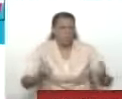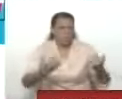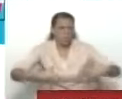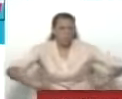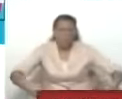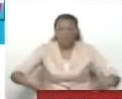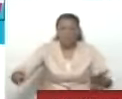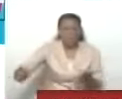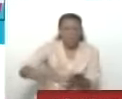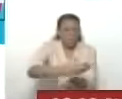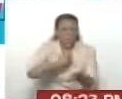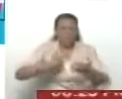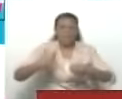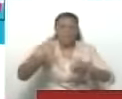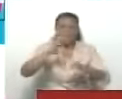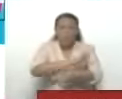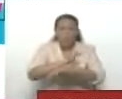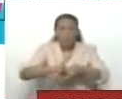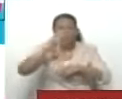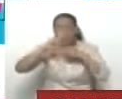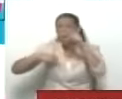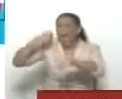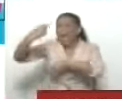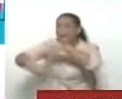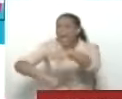de los que han saqueado el Ecuador por siglos.